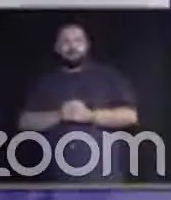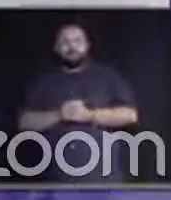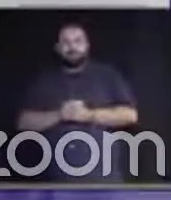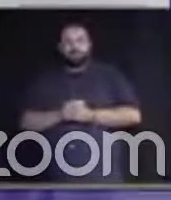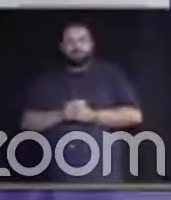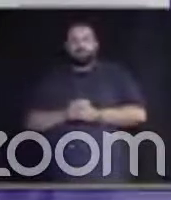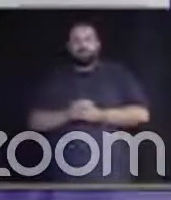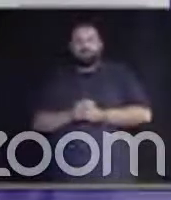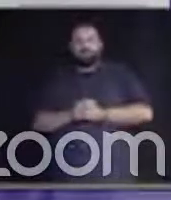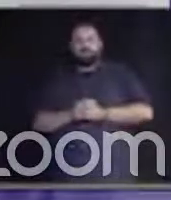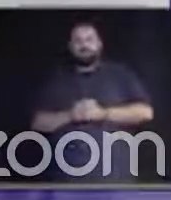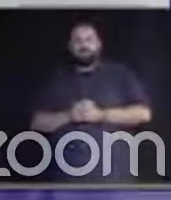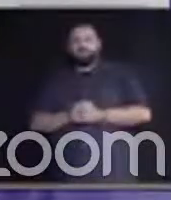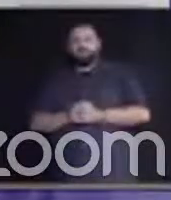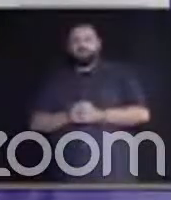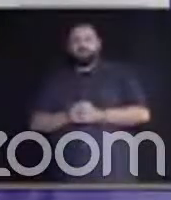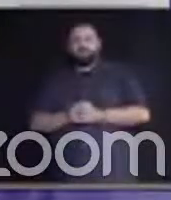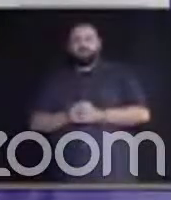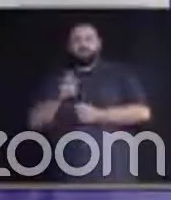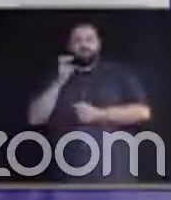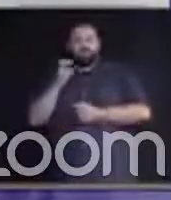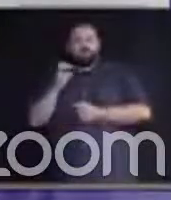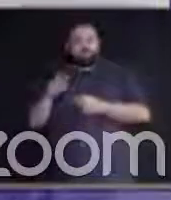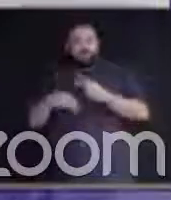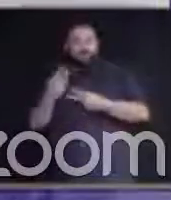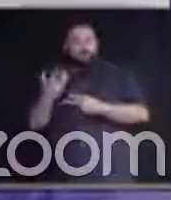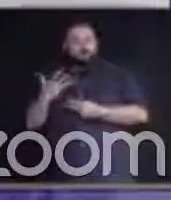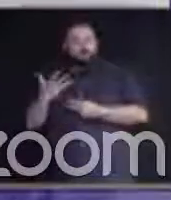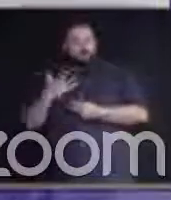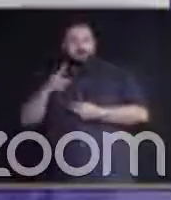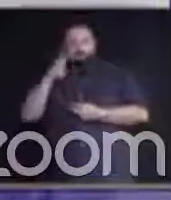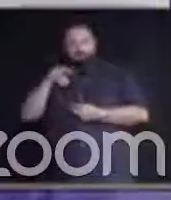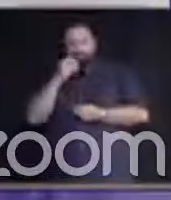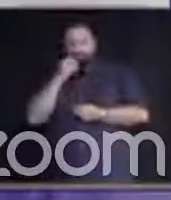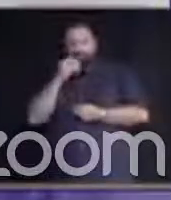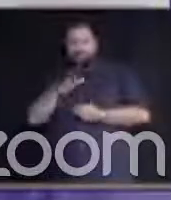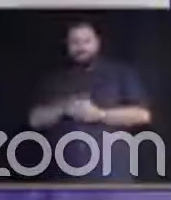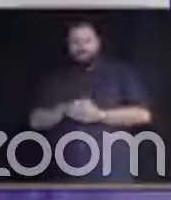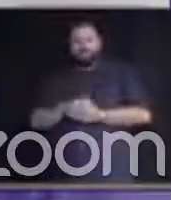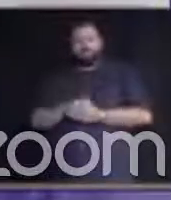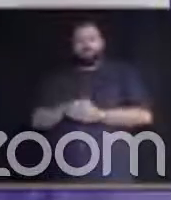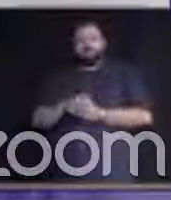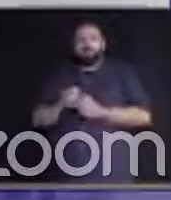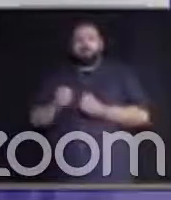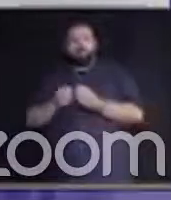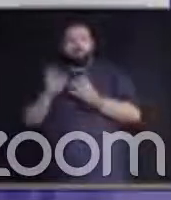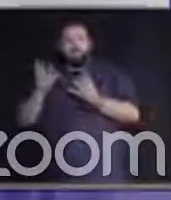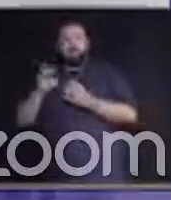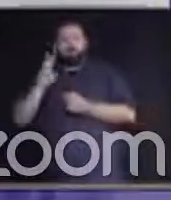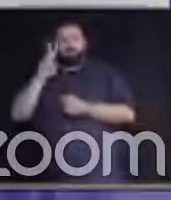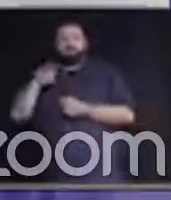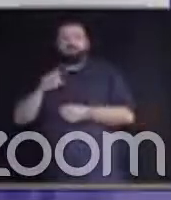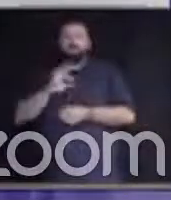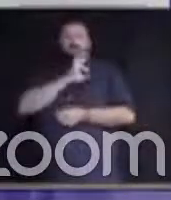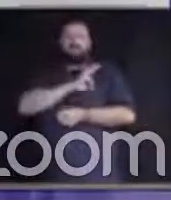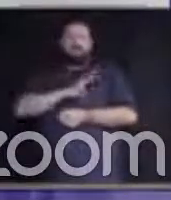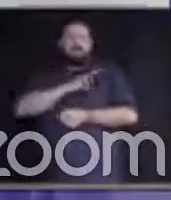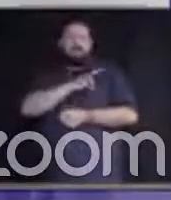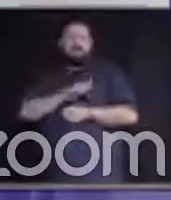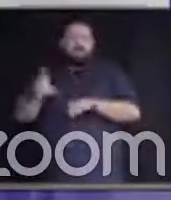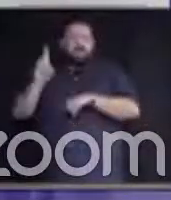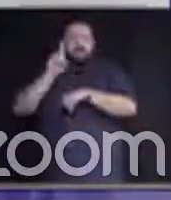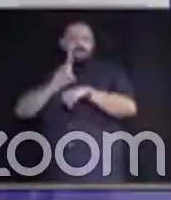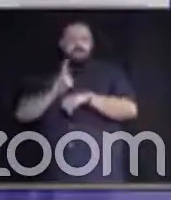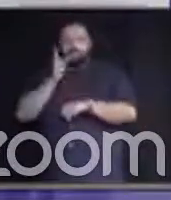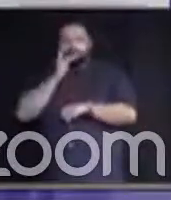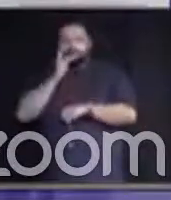Que vamos a tener esa dinámica muy padre. Y que además, por cierto, feliz Día del Padre a todos los